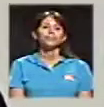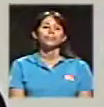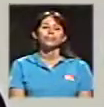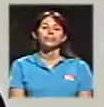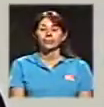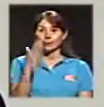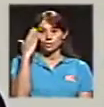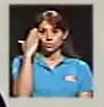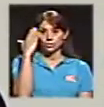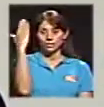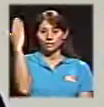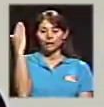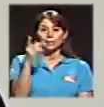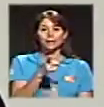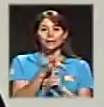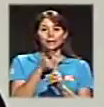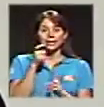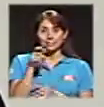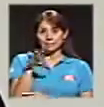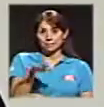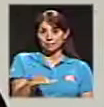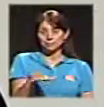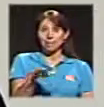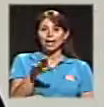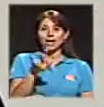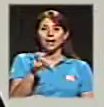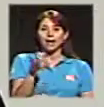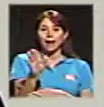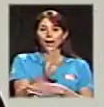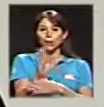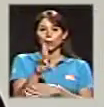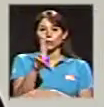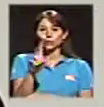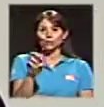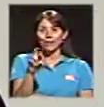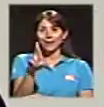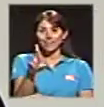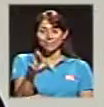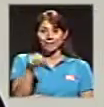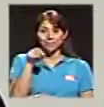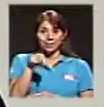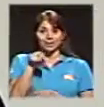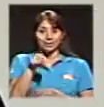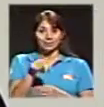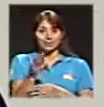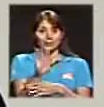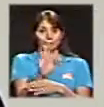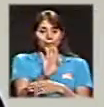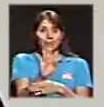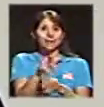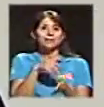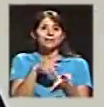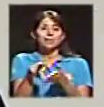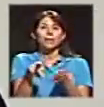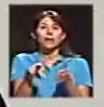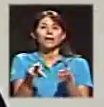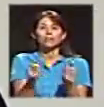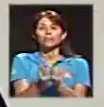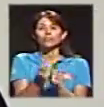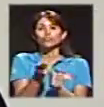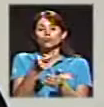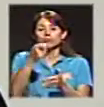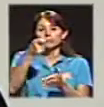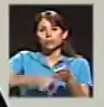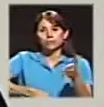Los saludamos desde Canal UCR, este medio televisivo que se paga con los impuestos que tributan